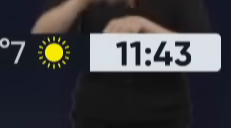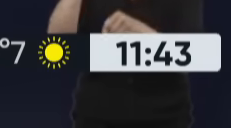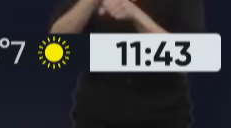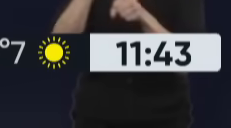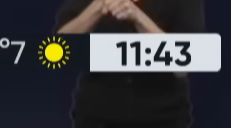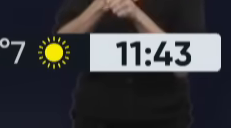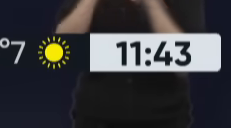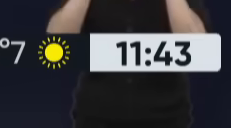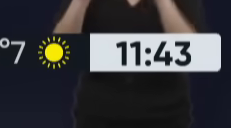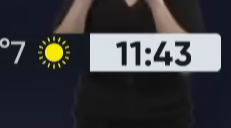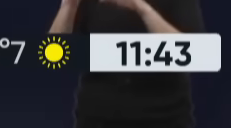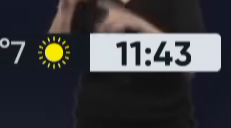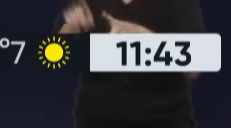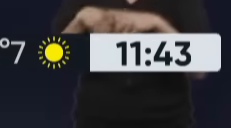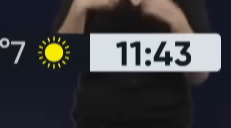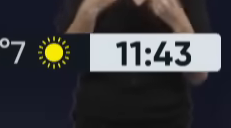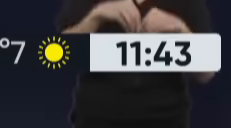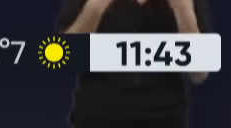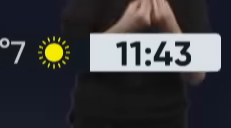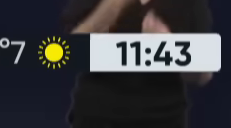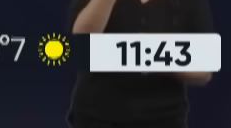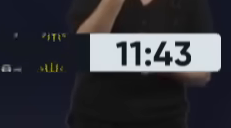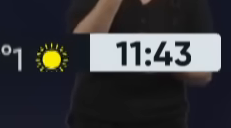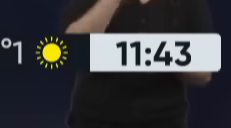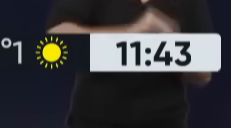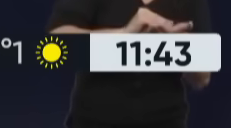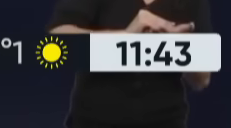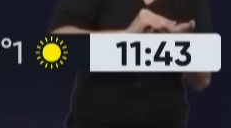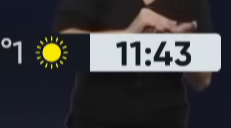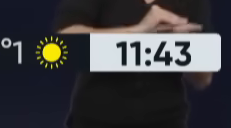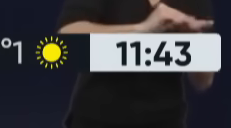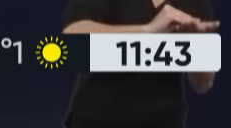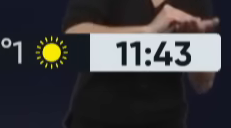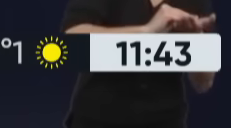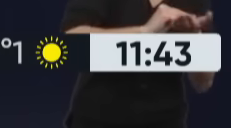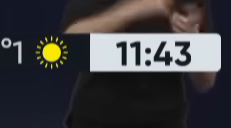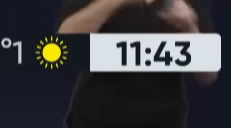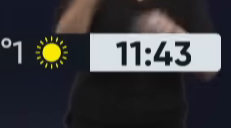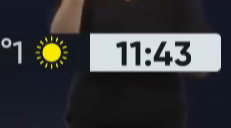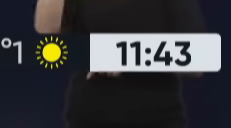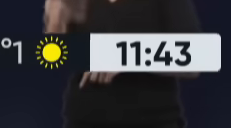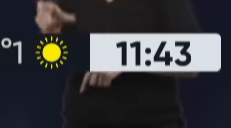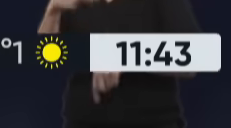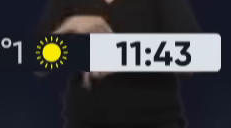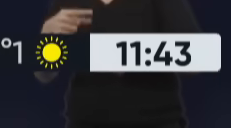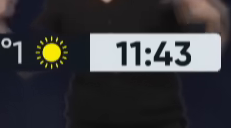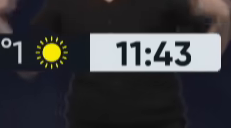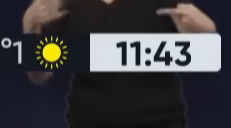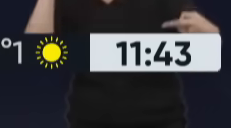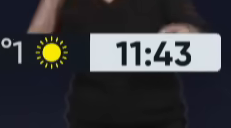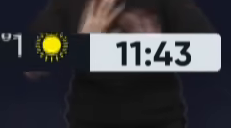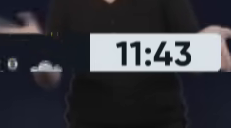prácticamente 2 empleados administrativos por cada médico. Lo insólito es que el presupuesto destinado a